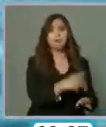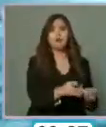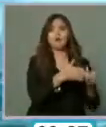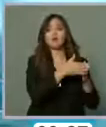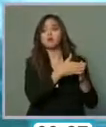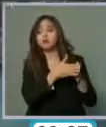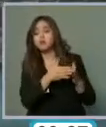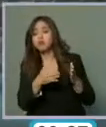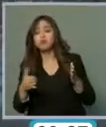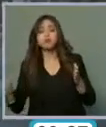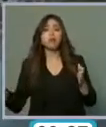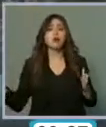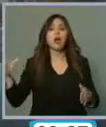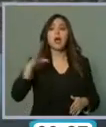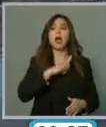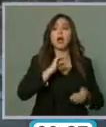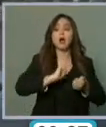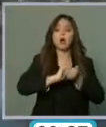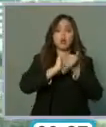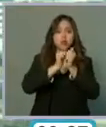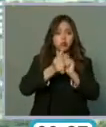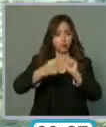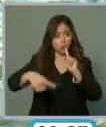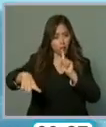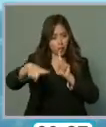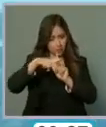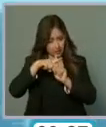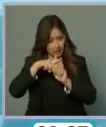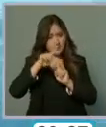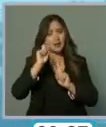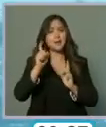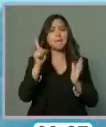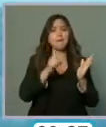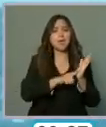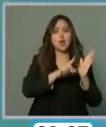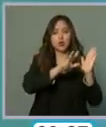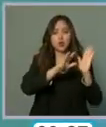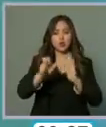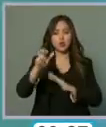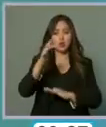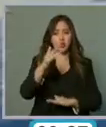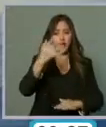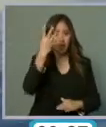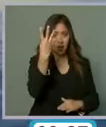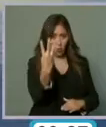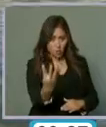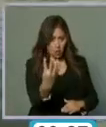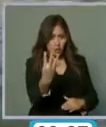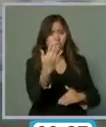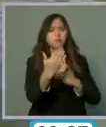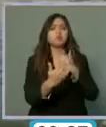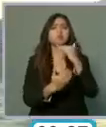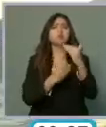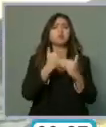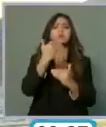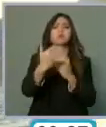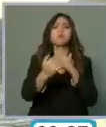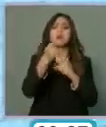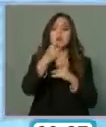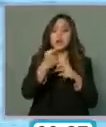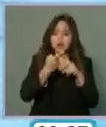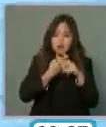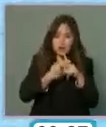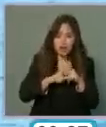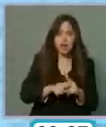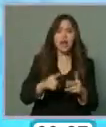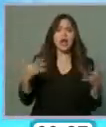venida pues hay cosas muy positivas. Por ejemplo, desde 1854 más o menos en adelante se volvió a iniciar el comercio,